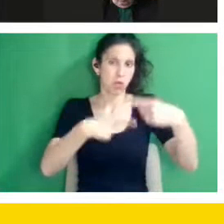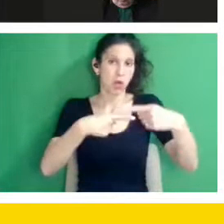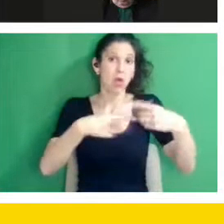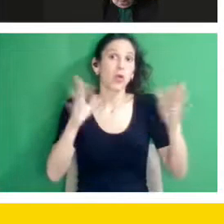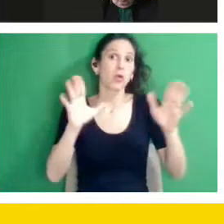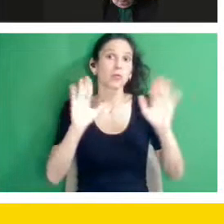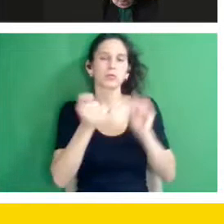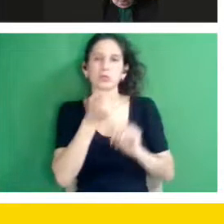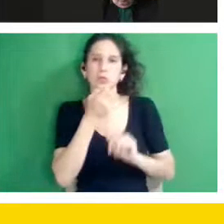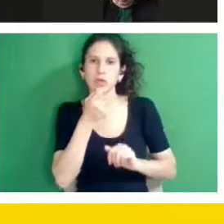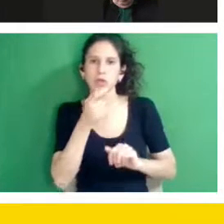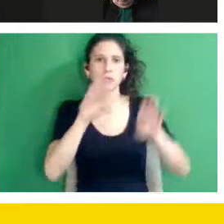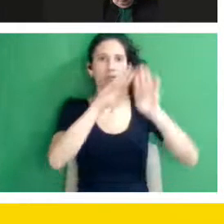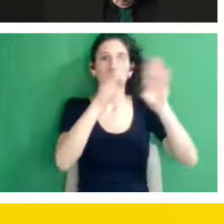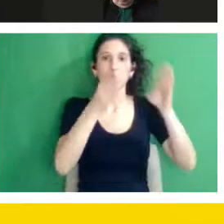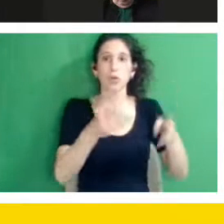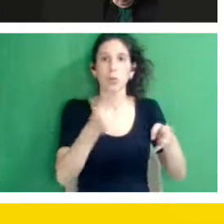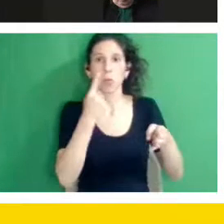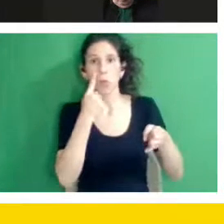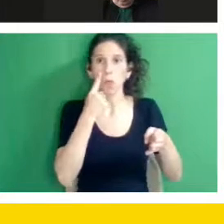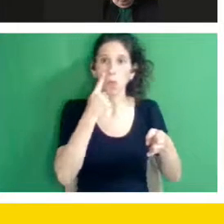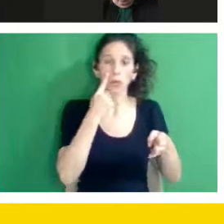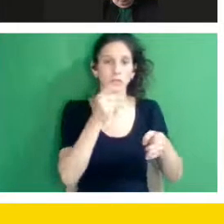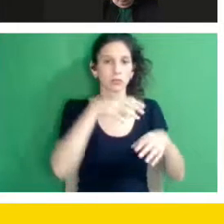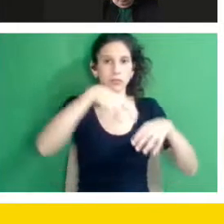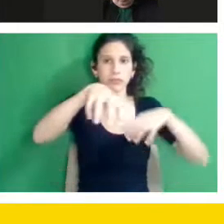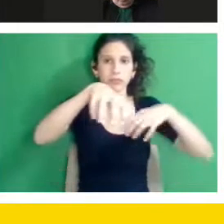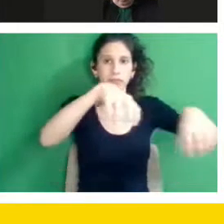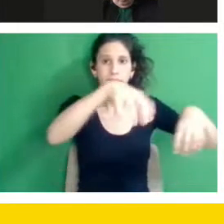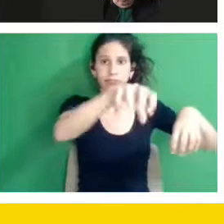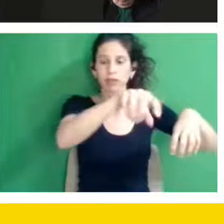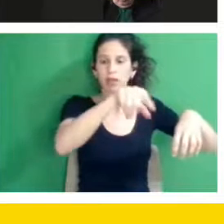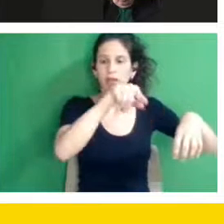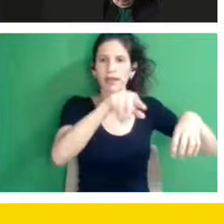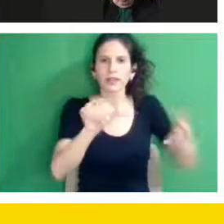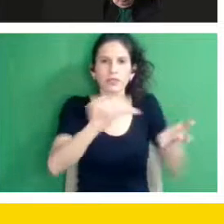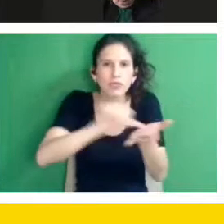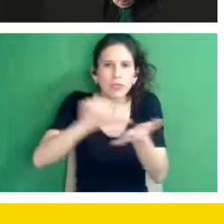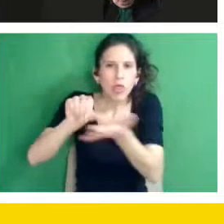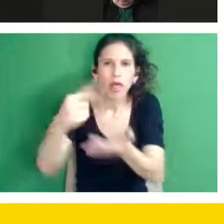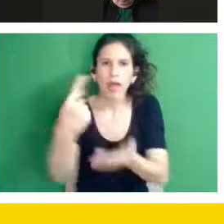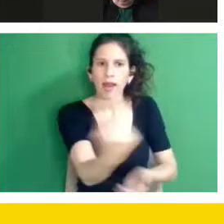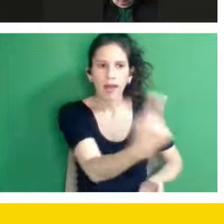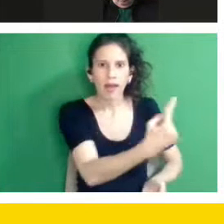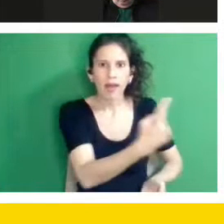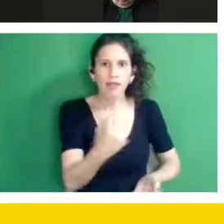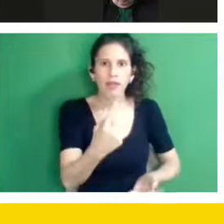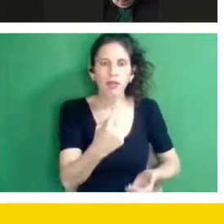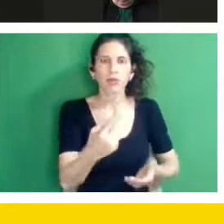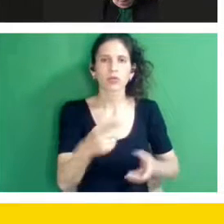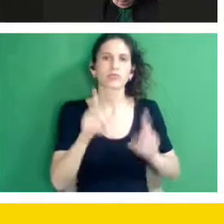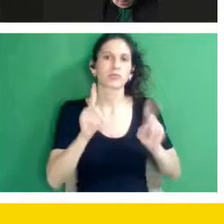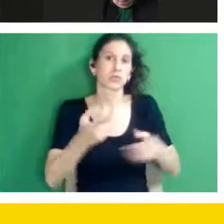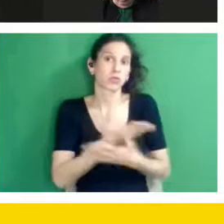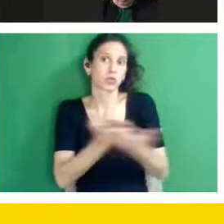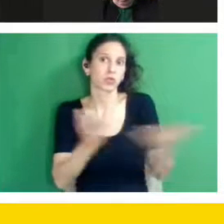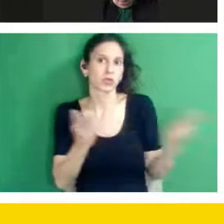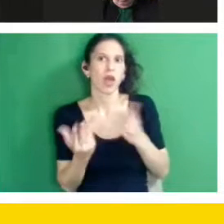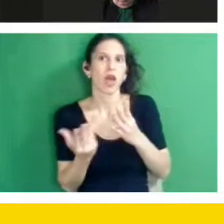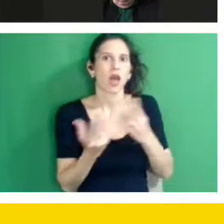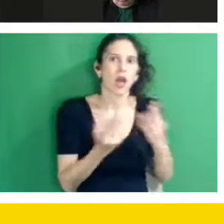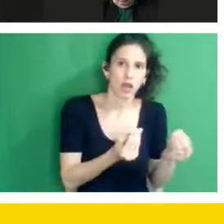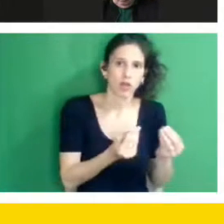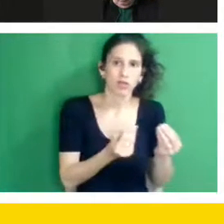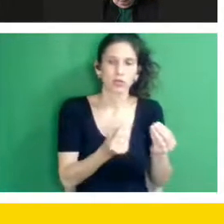instituciones que están más cercanas a la población y que pueden investigar con el apoyo de las sociedades, con el apoyo de las instituciones de la